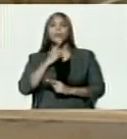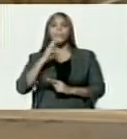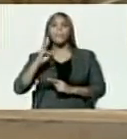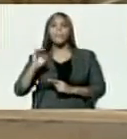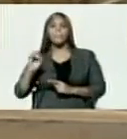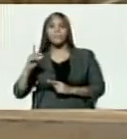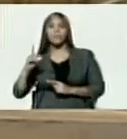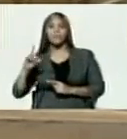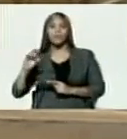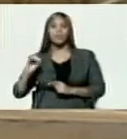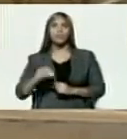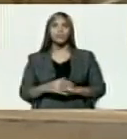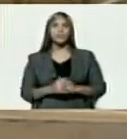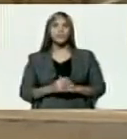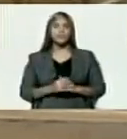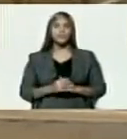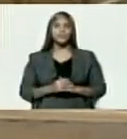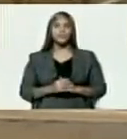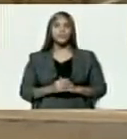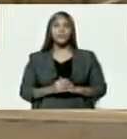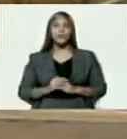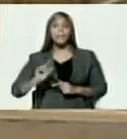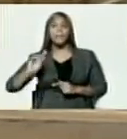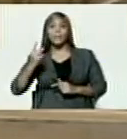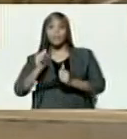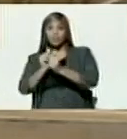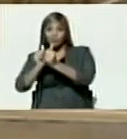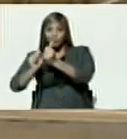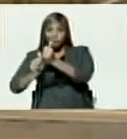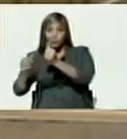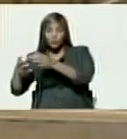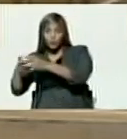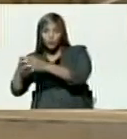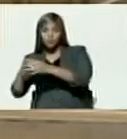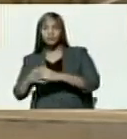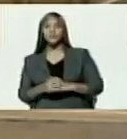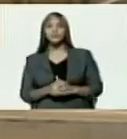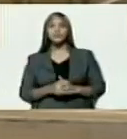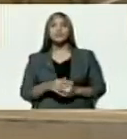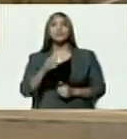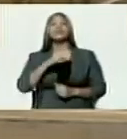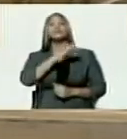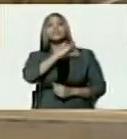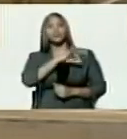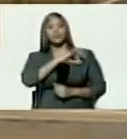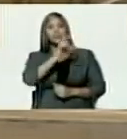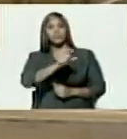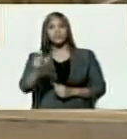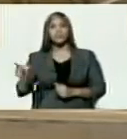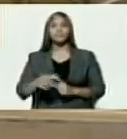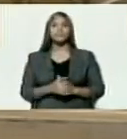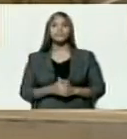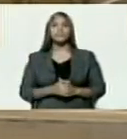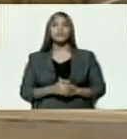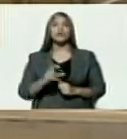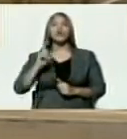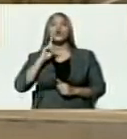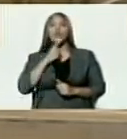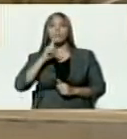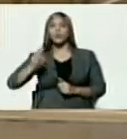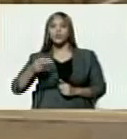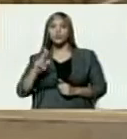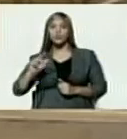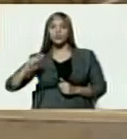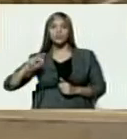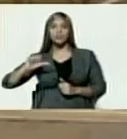Pérez. Como primer suplente, rector electoral, ciudadano Gustavo Adolfo Vizcaíno Gil. Como